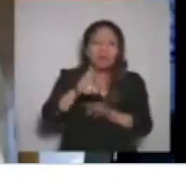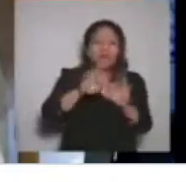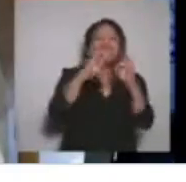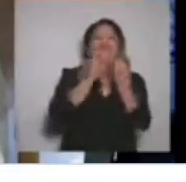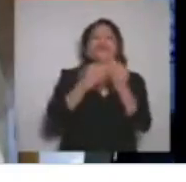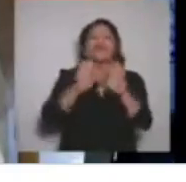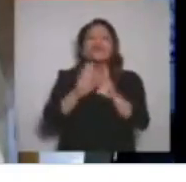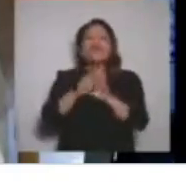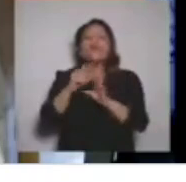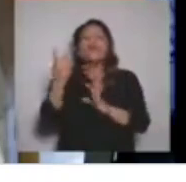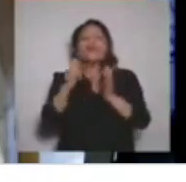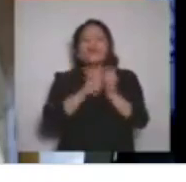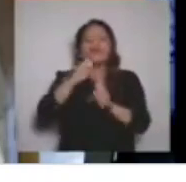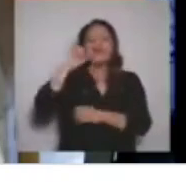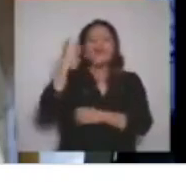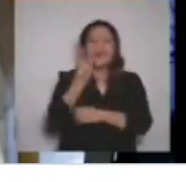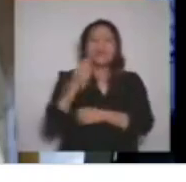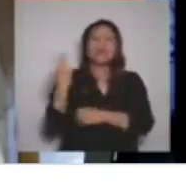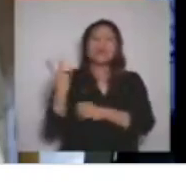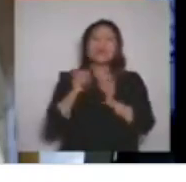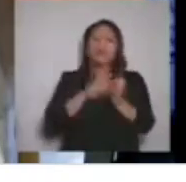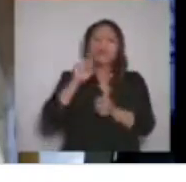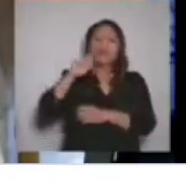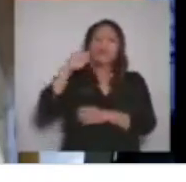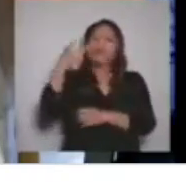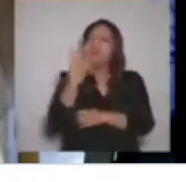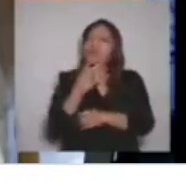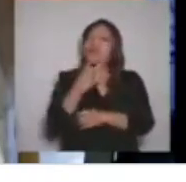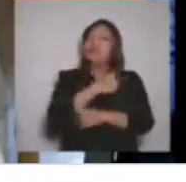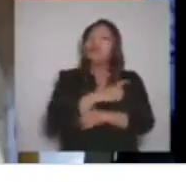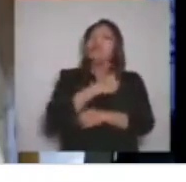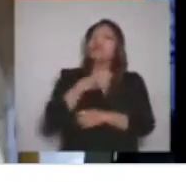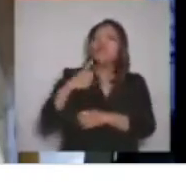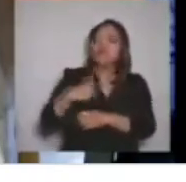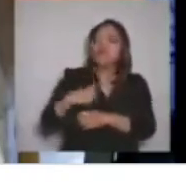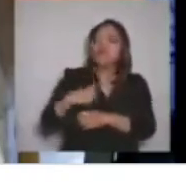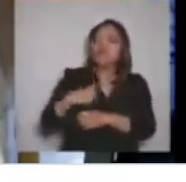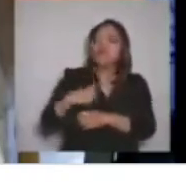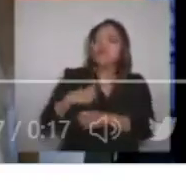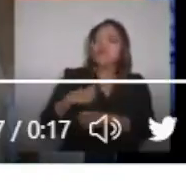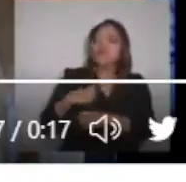para impedir dotación o el surgimiento de noticias falsas.